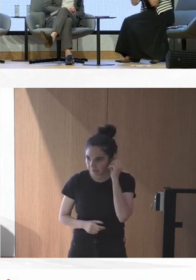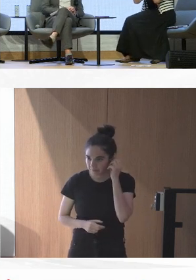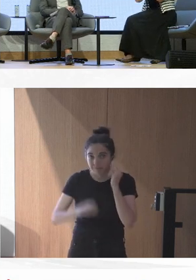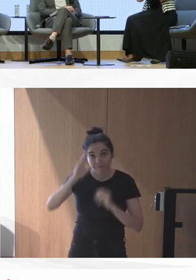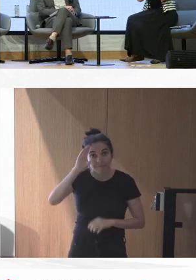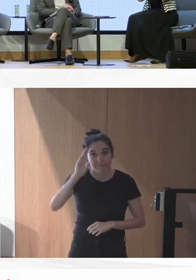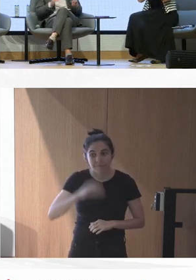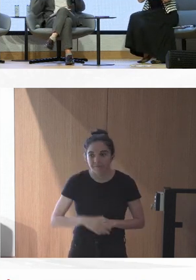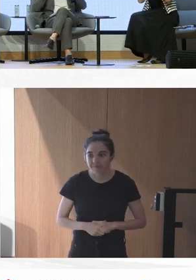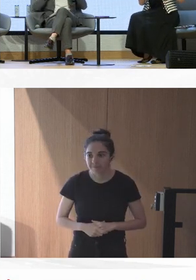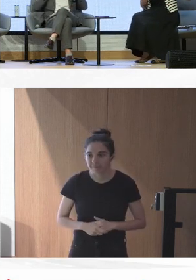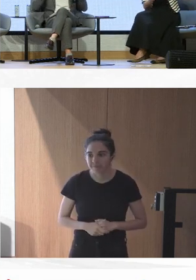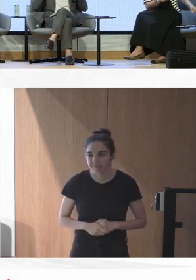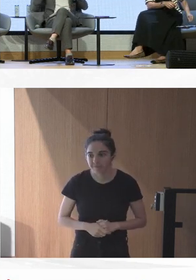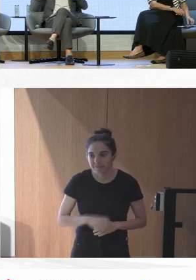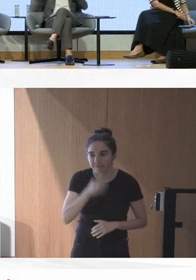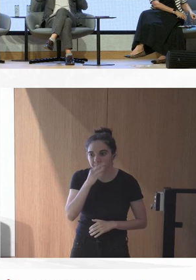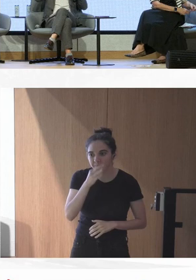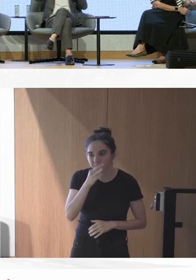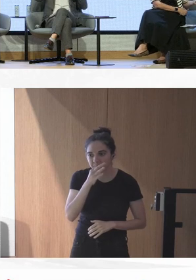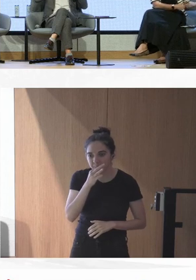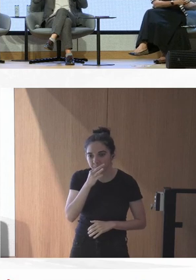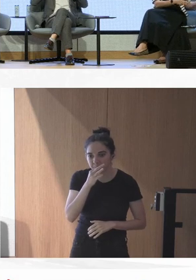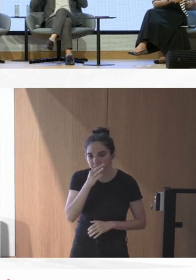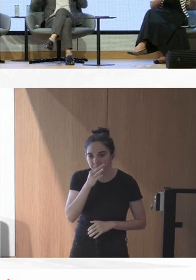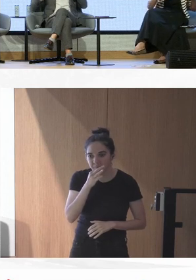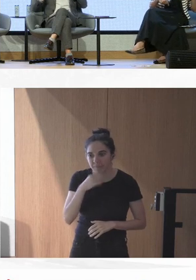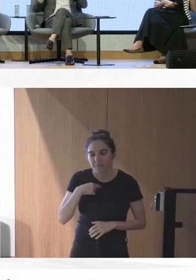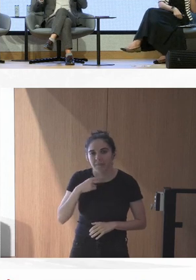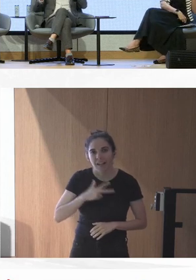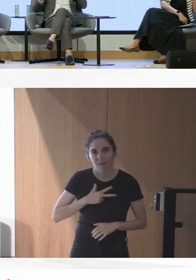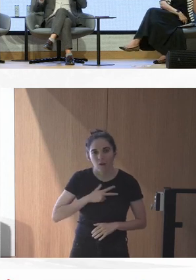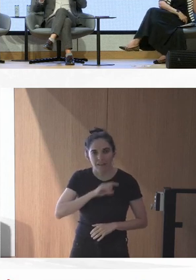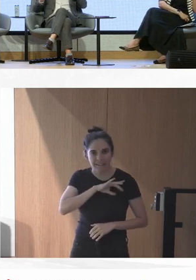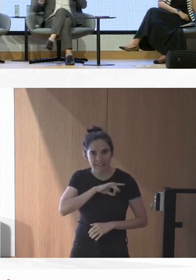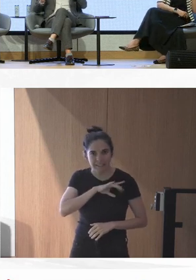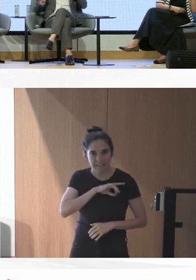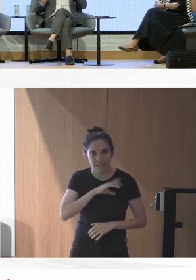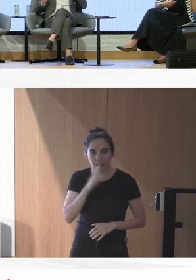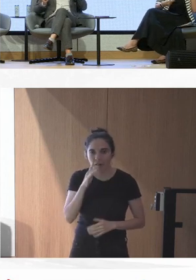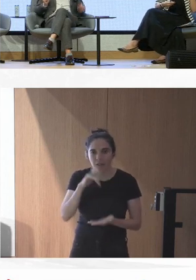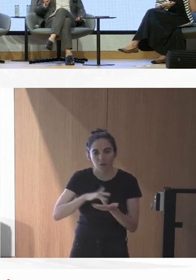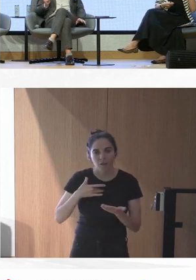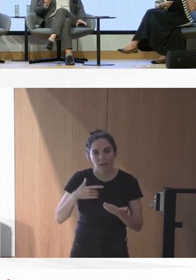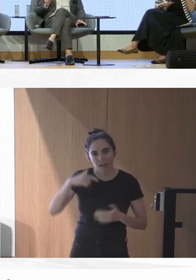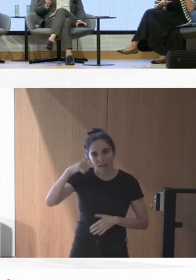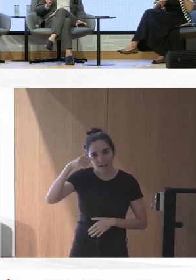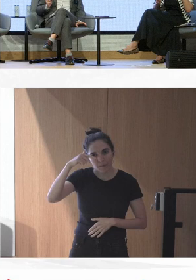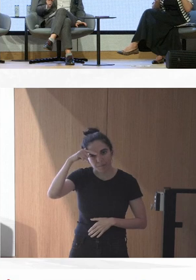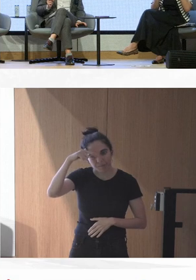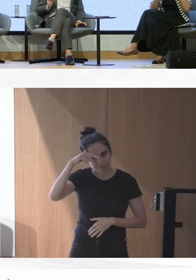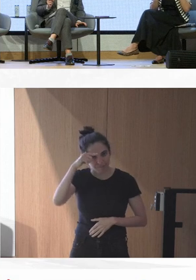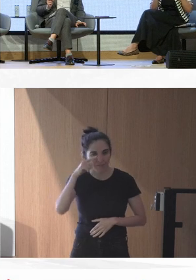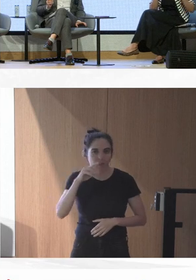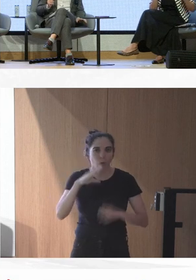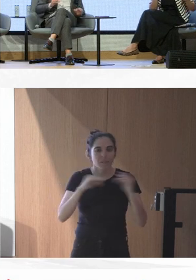Hola, ¿se me escucha? Sí. Violeta Purán, yo soy abogada chilena, estoy haciendo actualmente mi pasantía en la Universidad Carlos III de